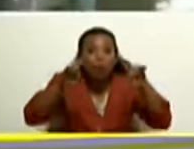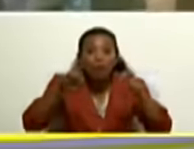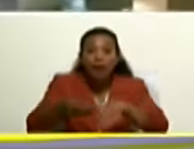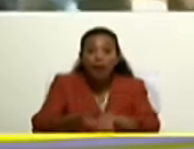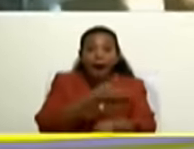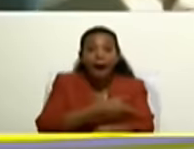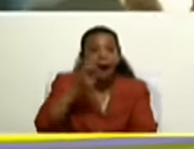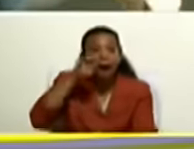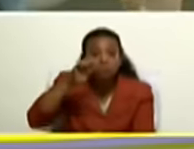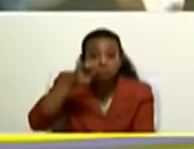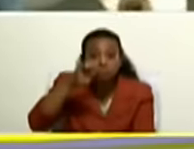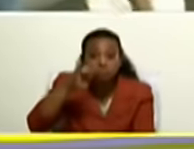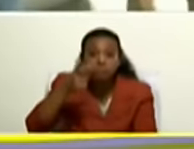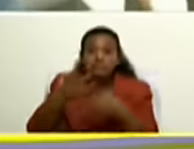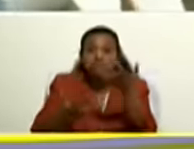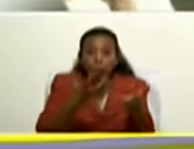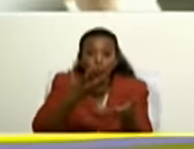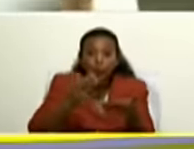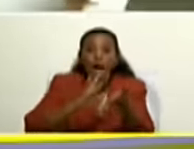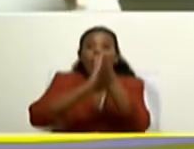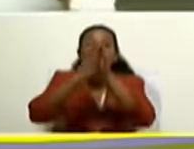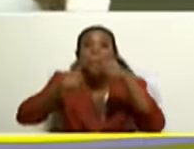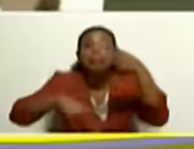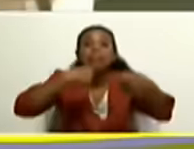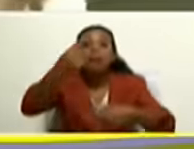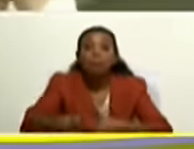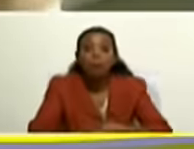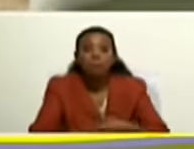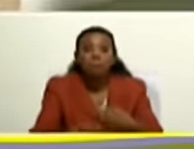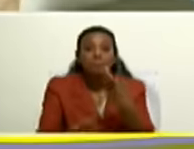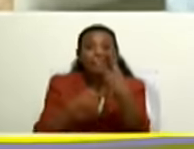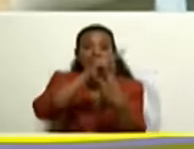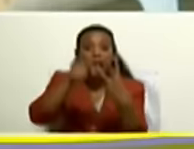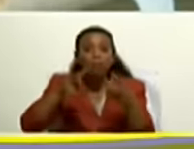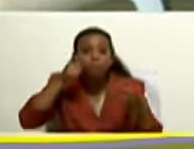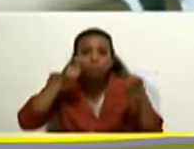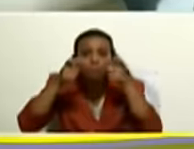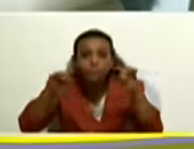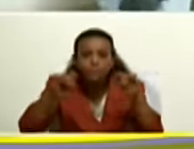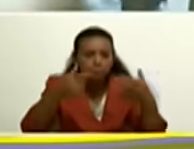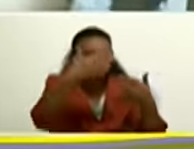previa, auditoría en caliente y auditoría posterior.